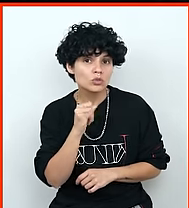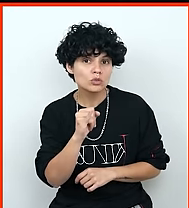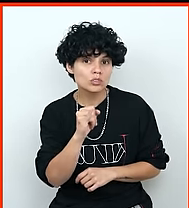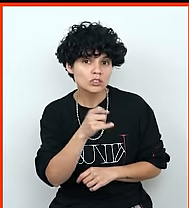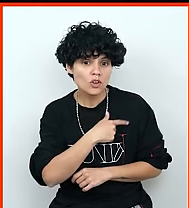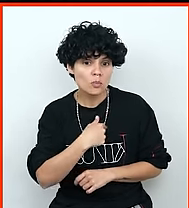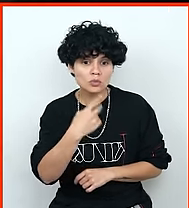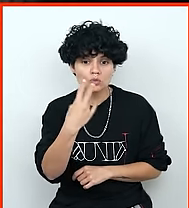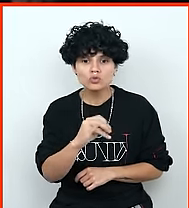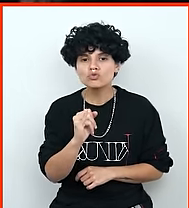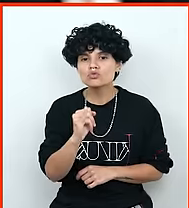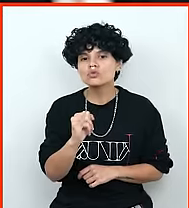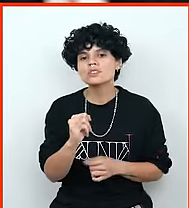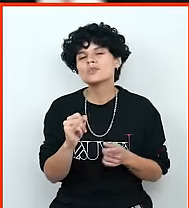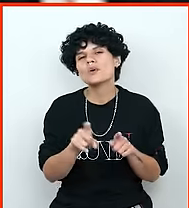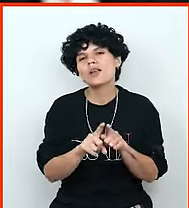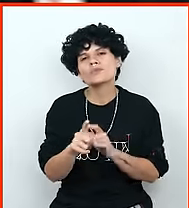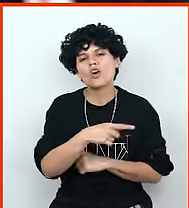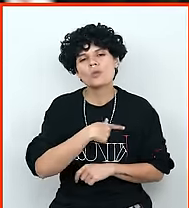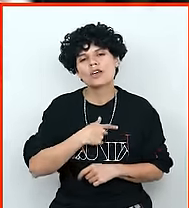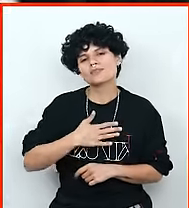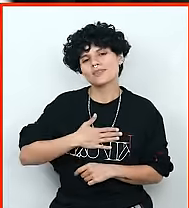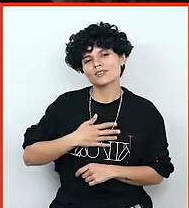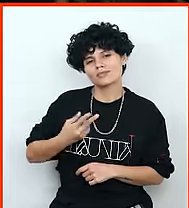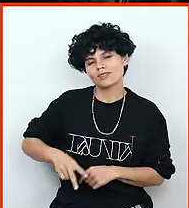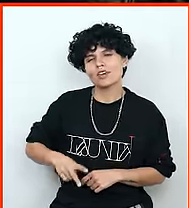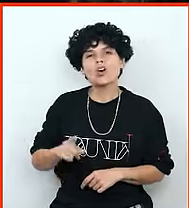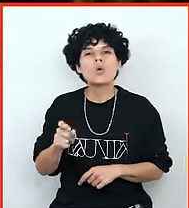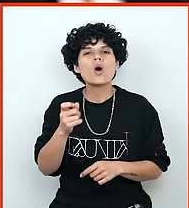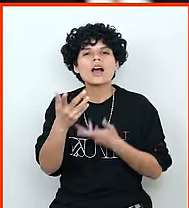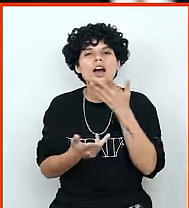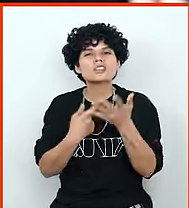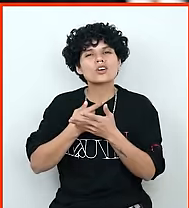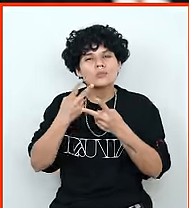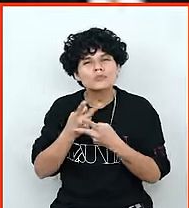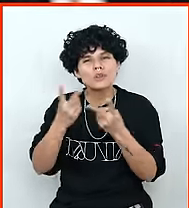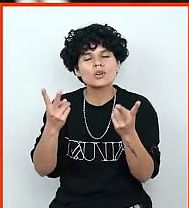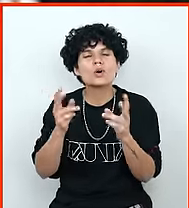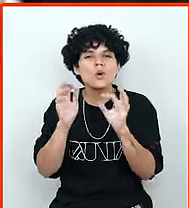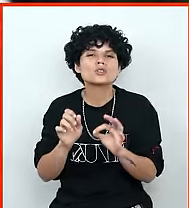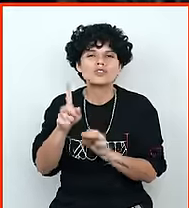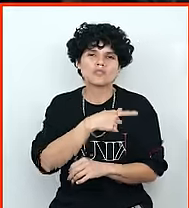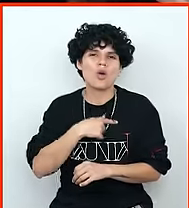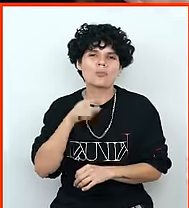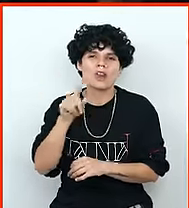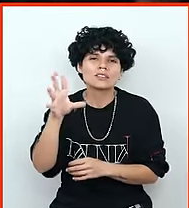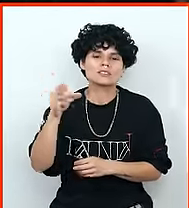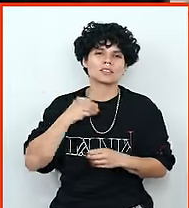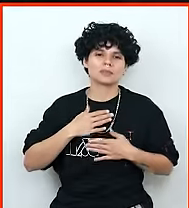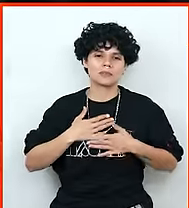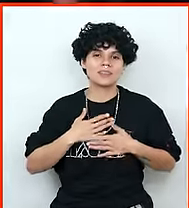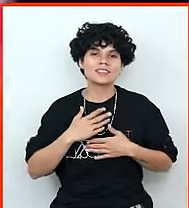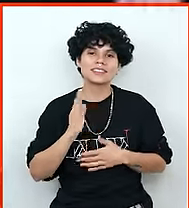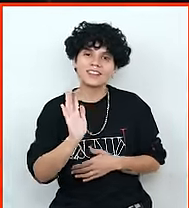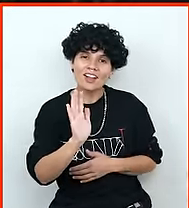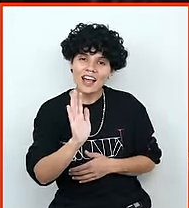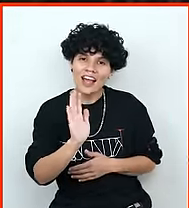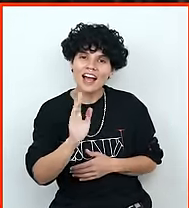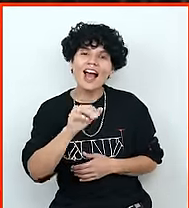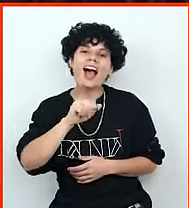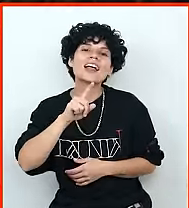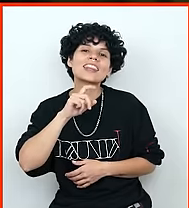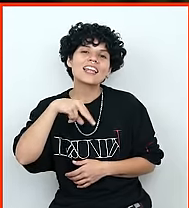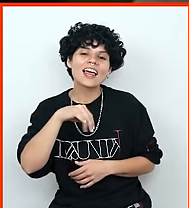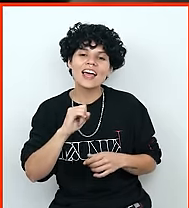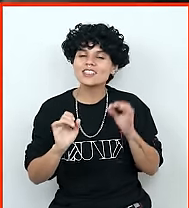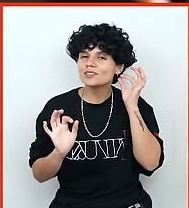Claro, claro. Fue como me tuve que quedar con el nombre después de un tema. Sí. Como que quedé con ese nombre. Quedaste. Oye, sí. ¿Atendida, pues? Hola. Señorita, ¿cómo está usted?